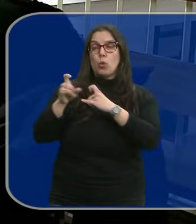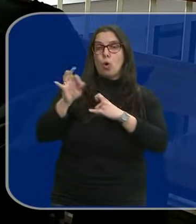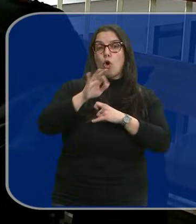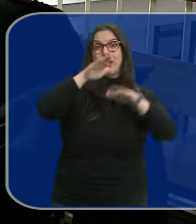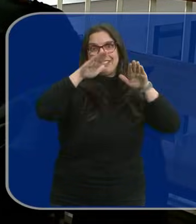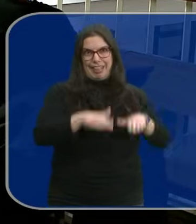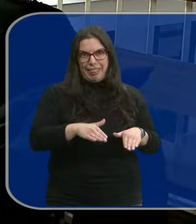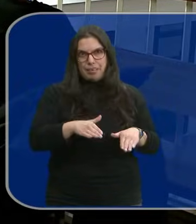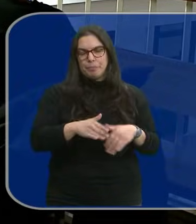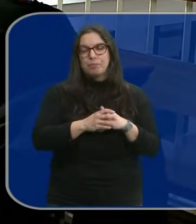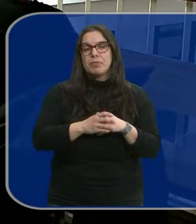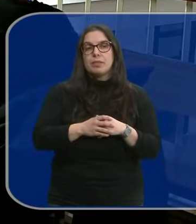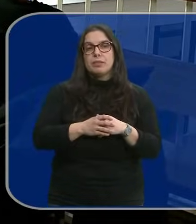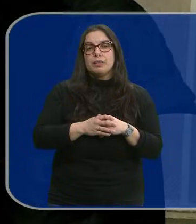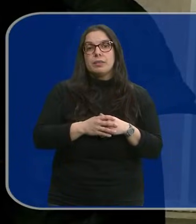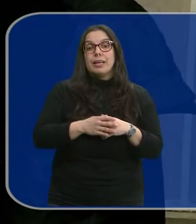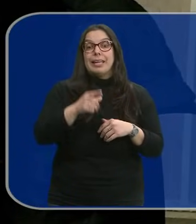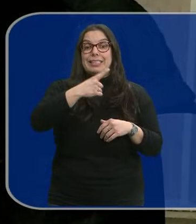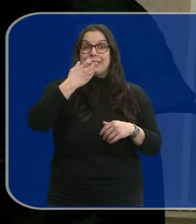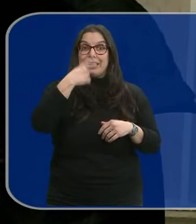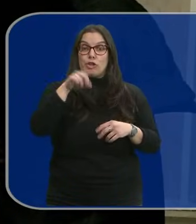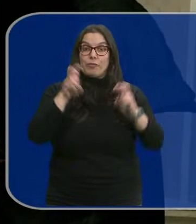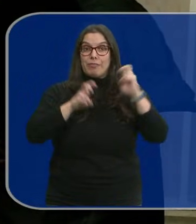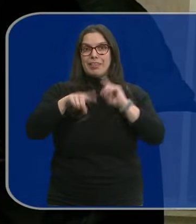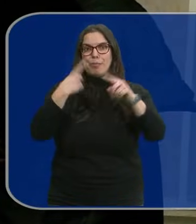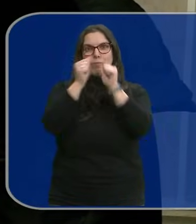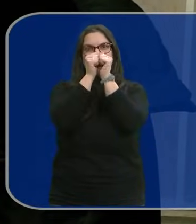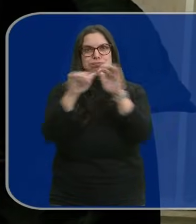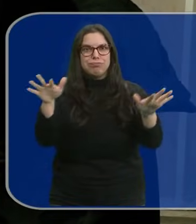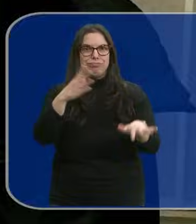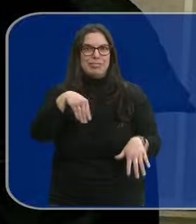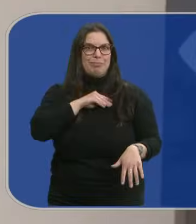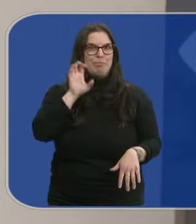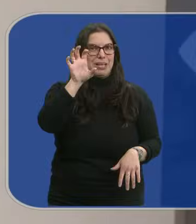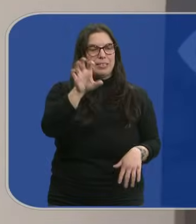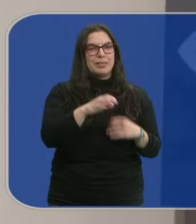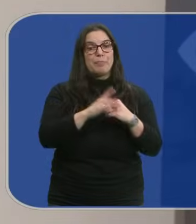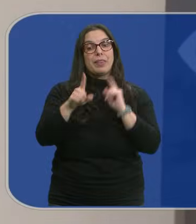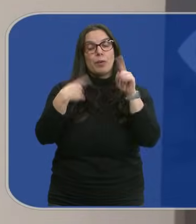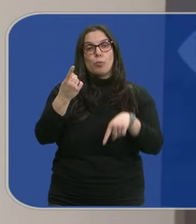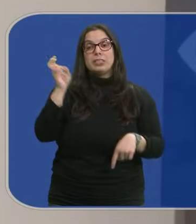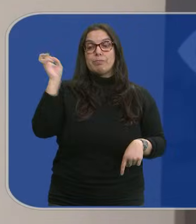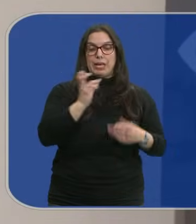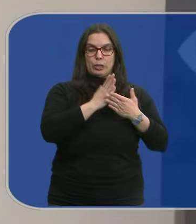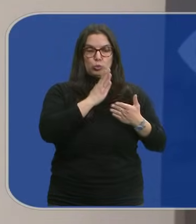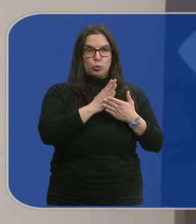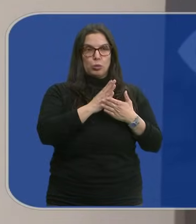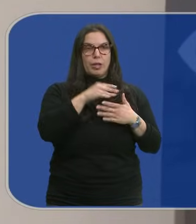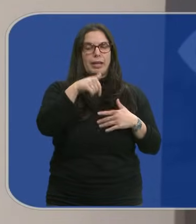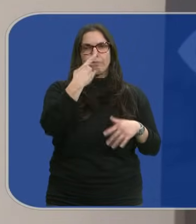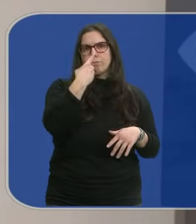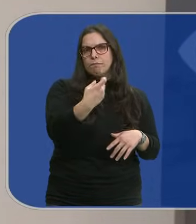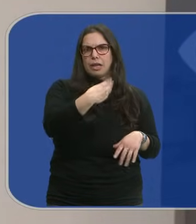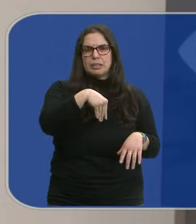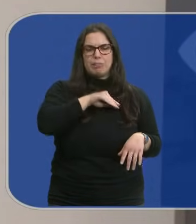de estos jóvenes, quienes pueden convertirse en embajadores de nuestro país. Siempre vemos que luego ellos, estudiantes que están aquí, se enamoran de